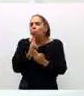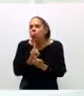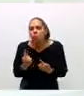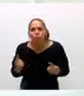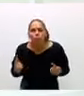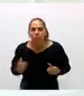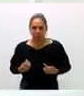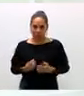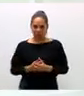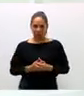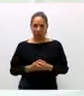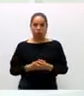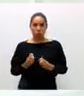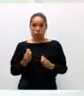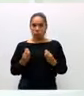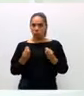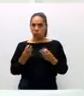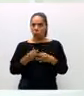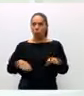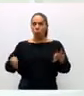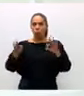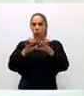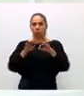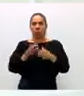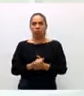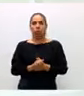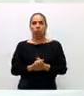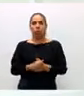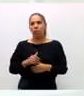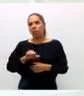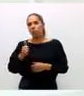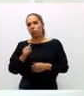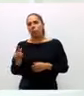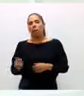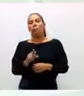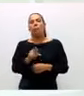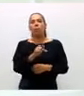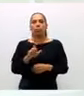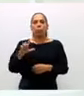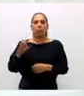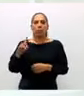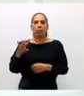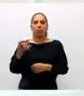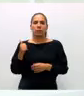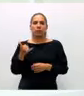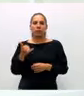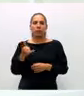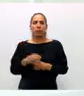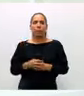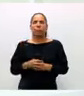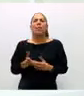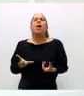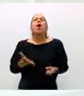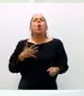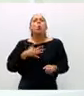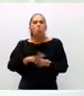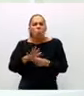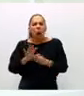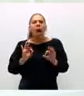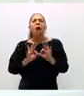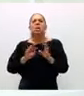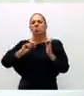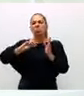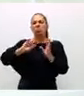este tenor de la primera infancia tenemos una pregunta por parte de Leslie Galicia. ¿Cuáles son las estrategias que apoyan al